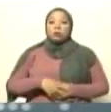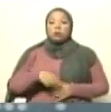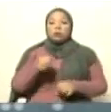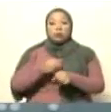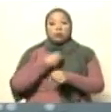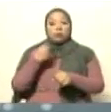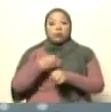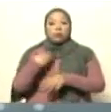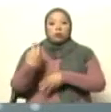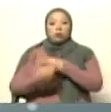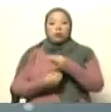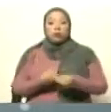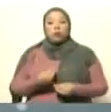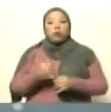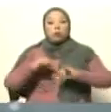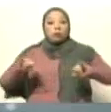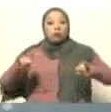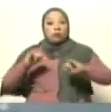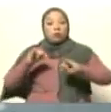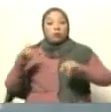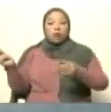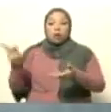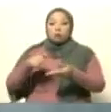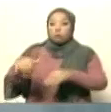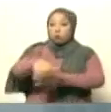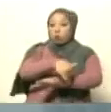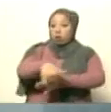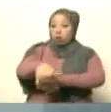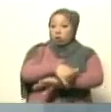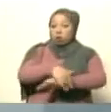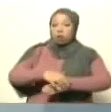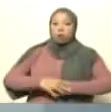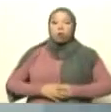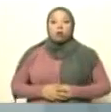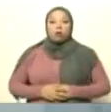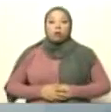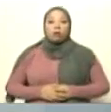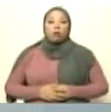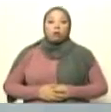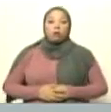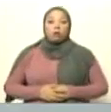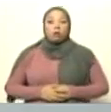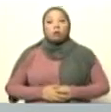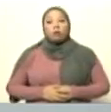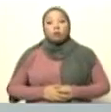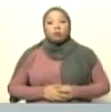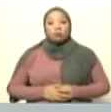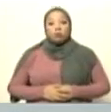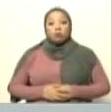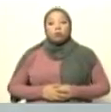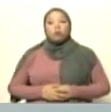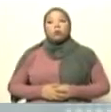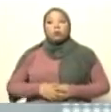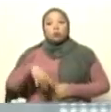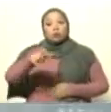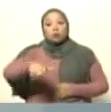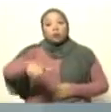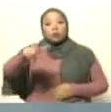dirige y reúne a militares en Maracay, y comienza pues la Fuerza Armada junto al pueblo a